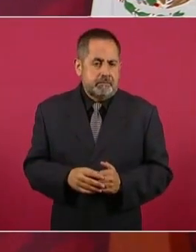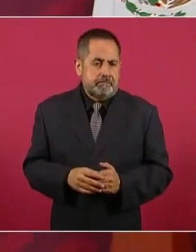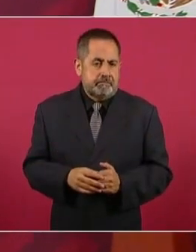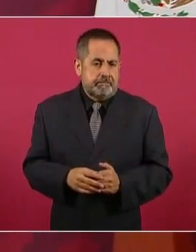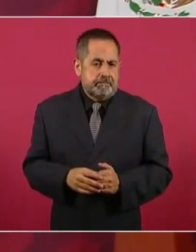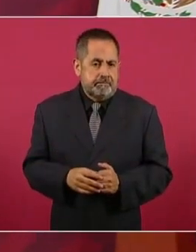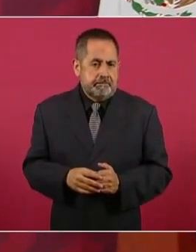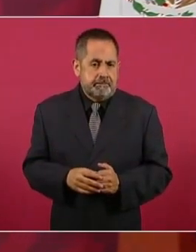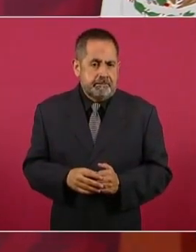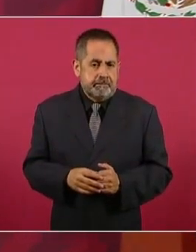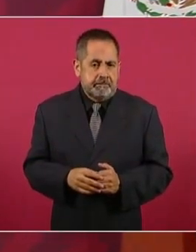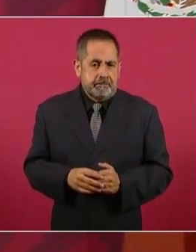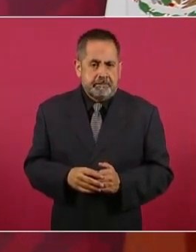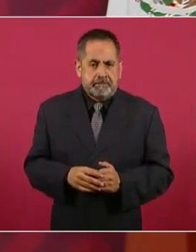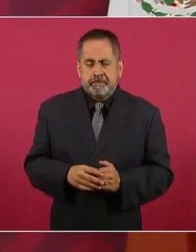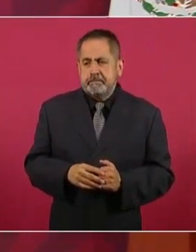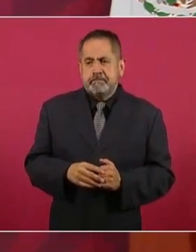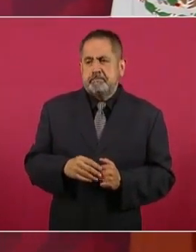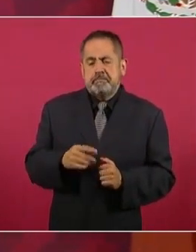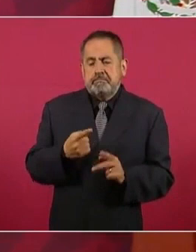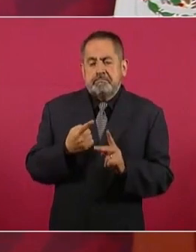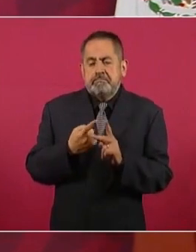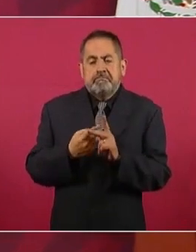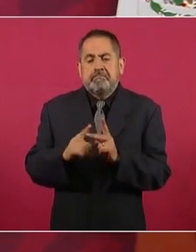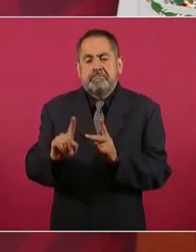apenas estamos